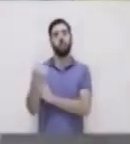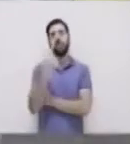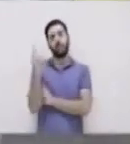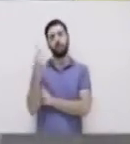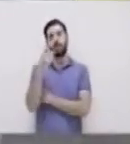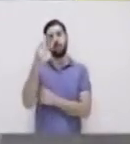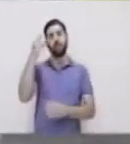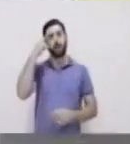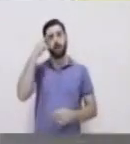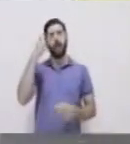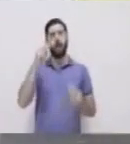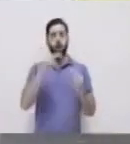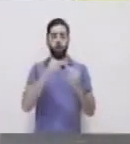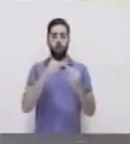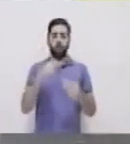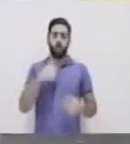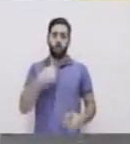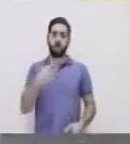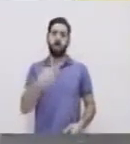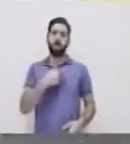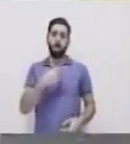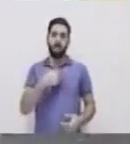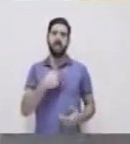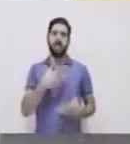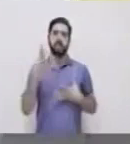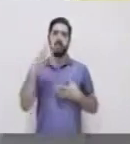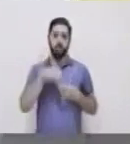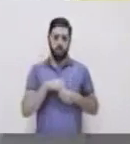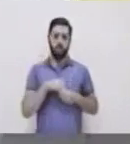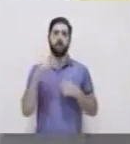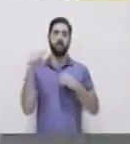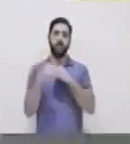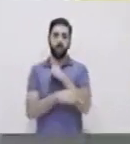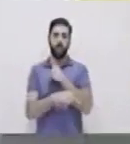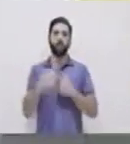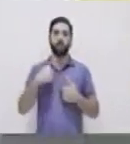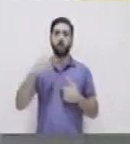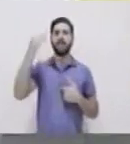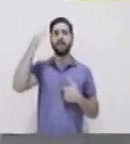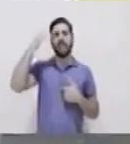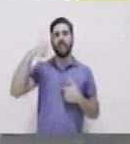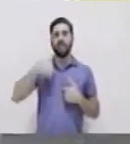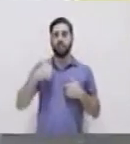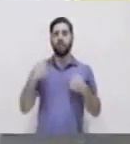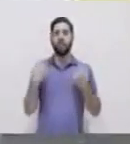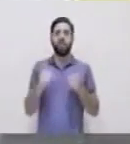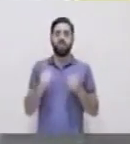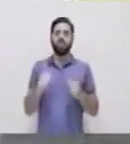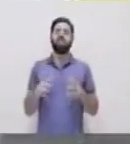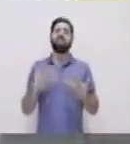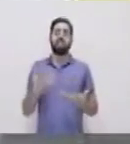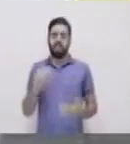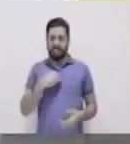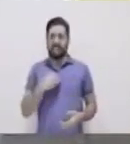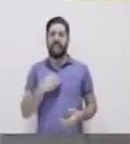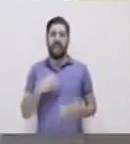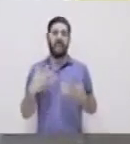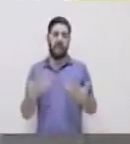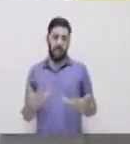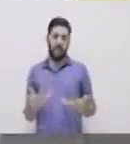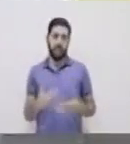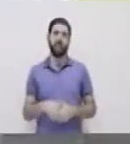Pero principalmente el conocimiento, ¿verdad? El conocimiento de nosotros mismos, el saber qué quiero, ¿verdad? El hecho